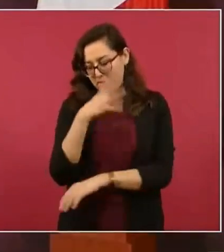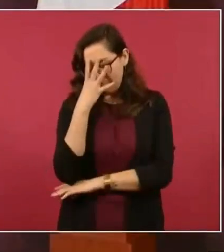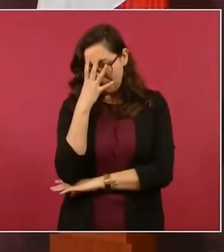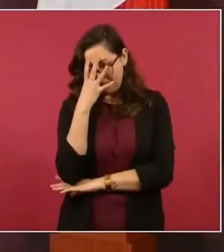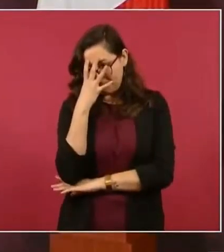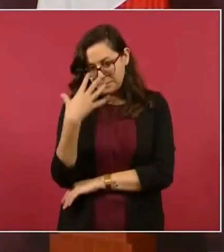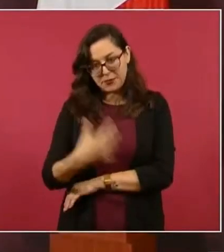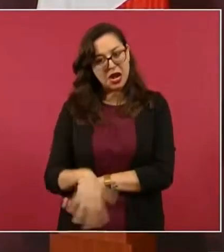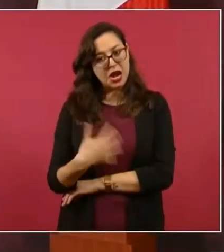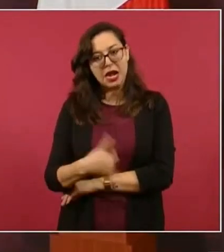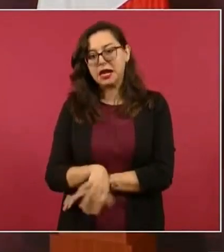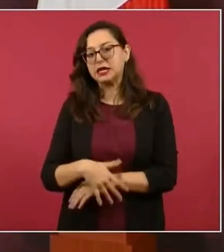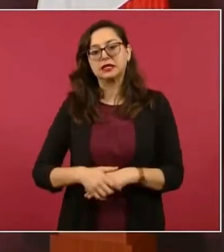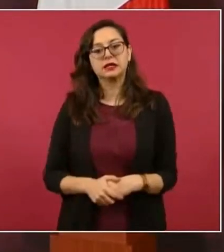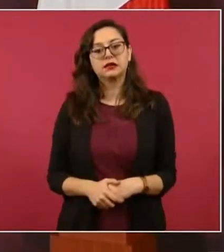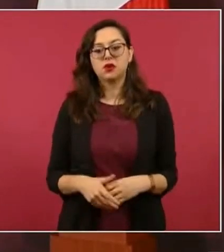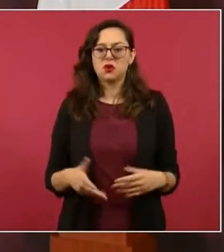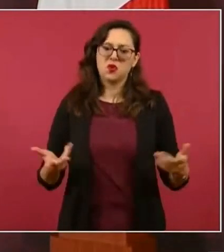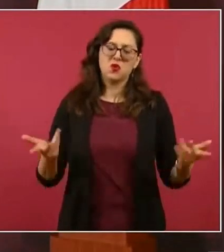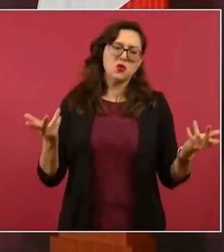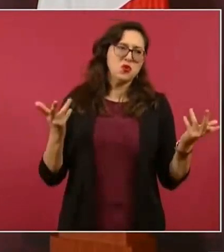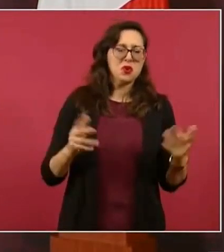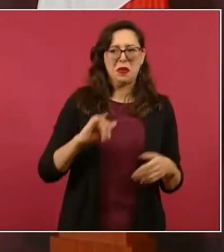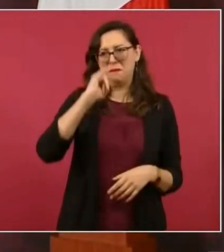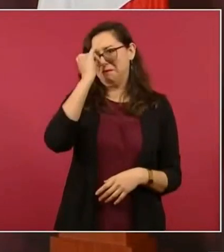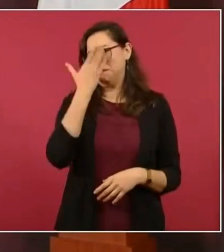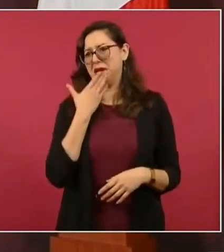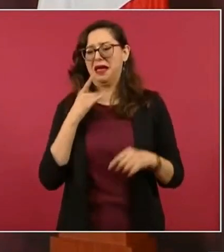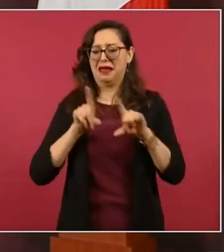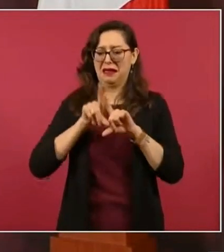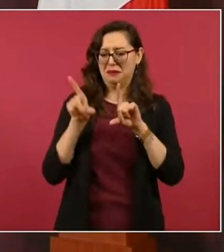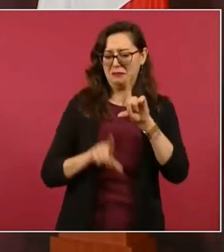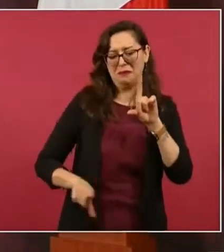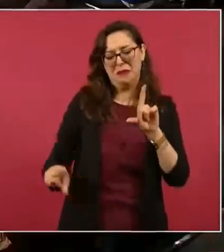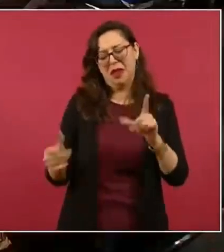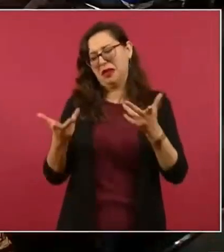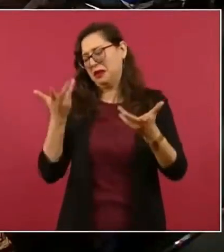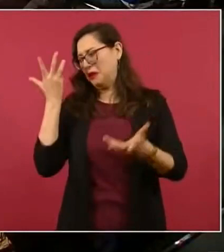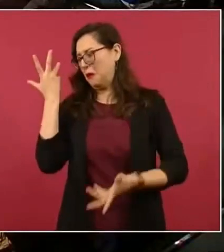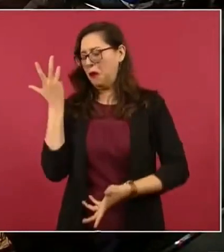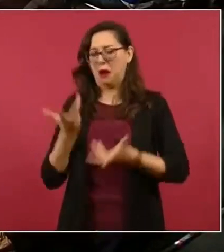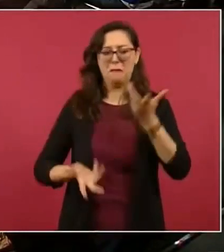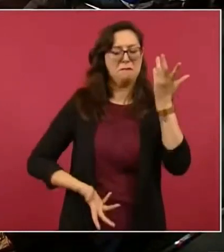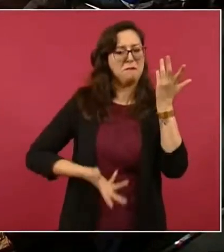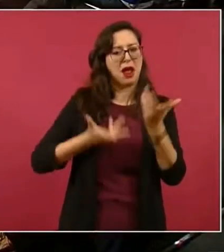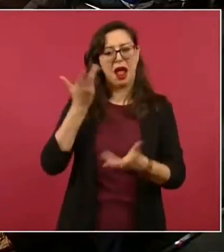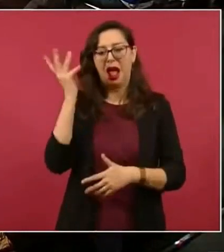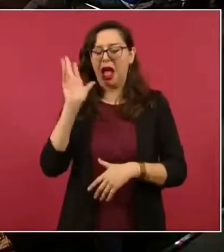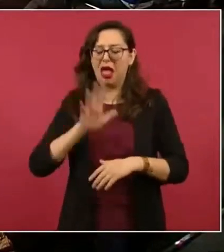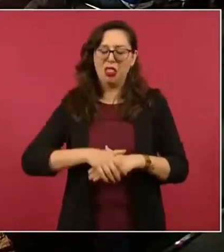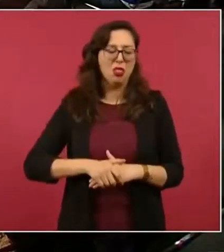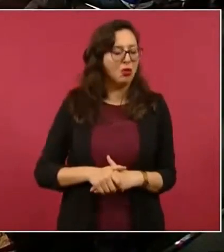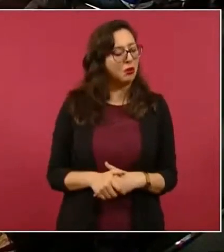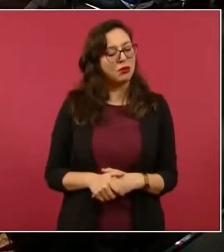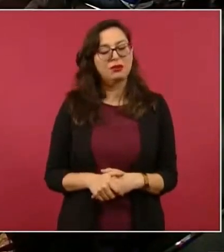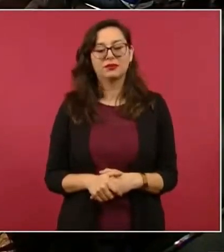algunos periodistas al principio, se está juzgando a México, la señora Casas.